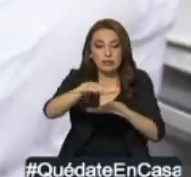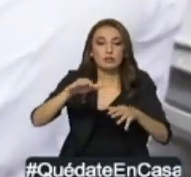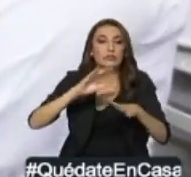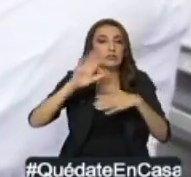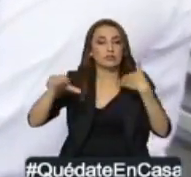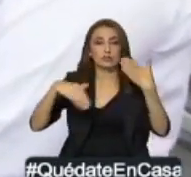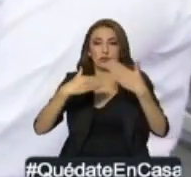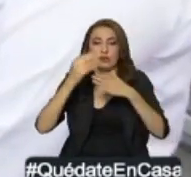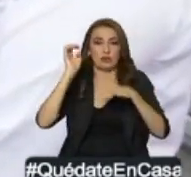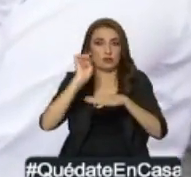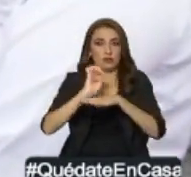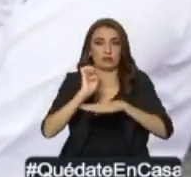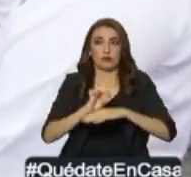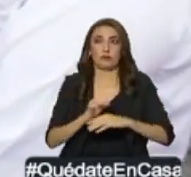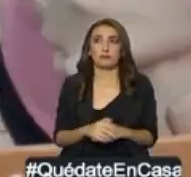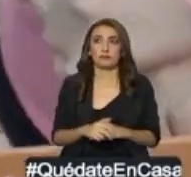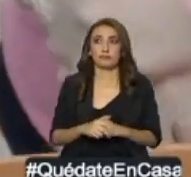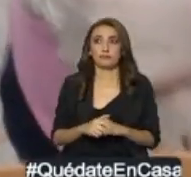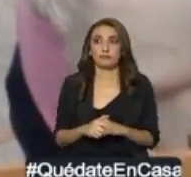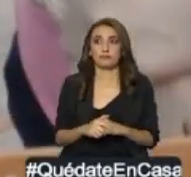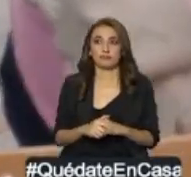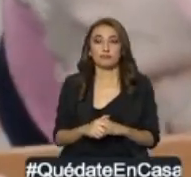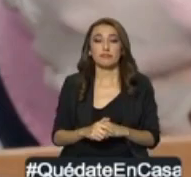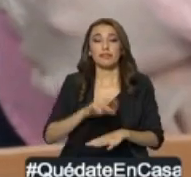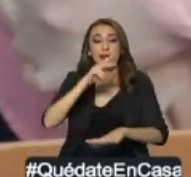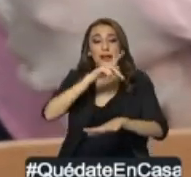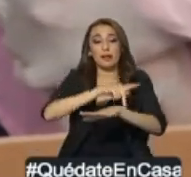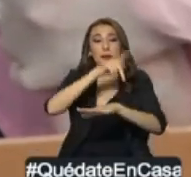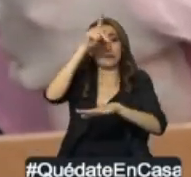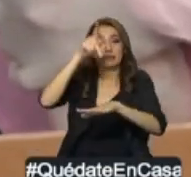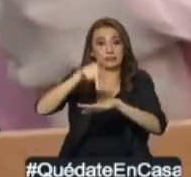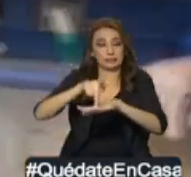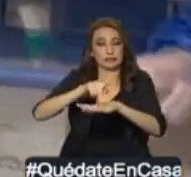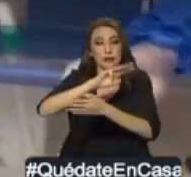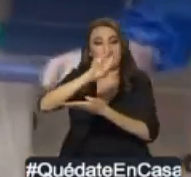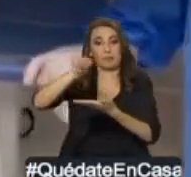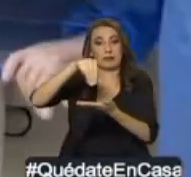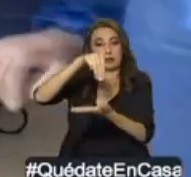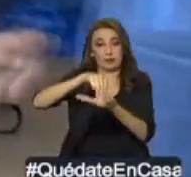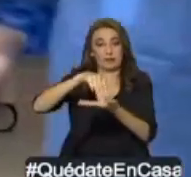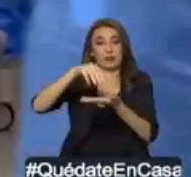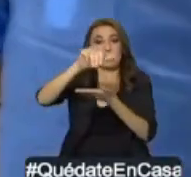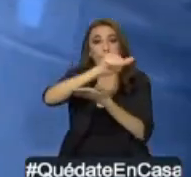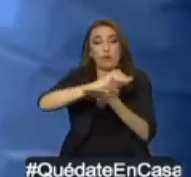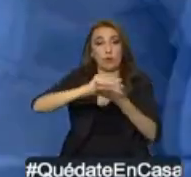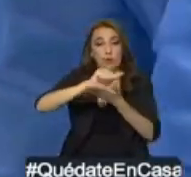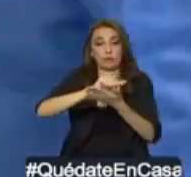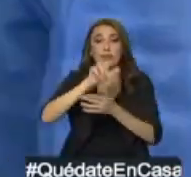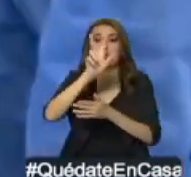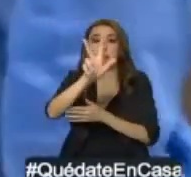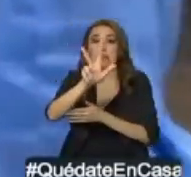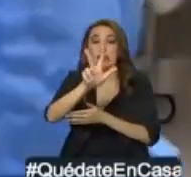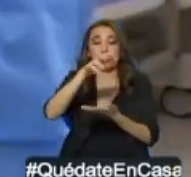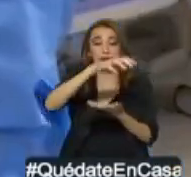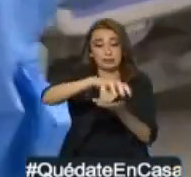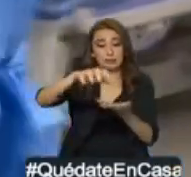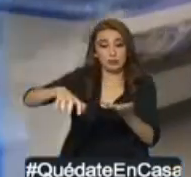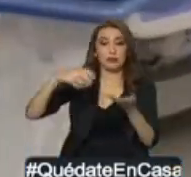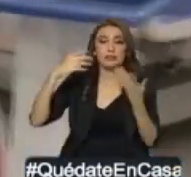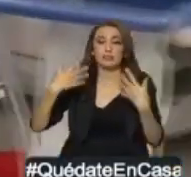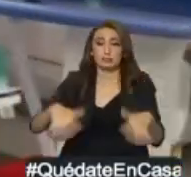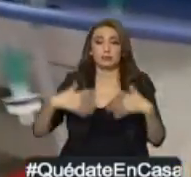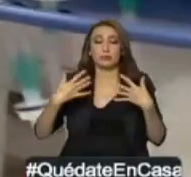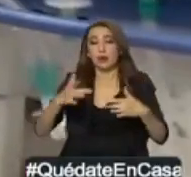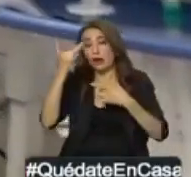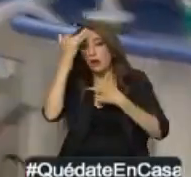de todo el país en pichincha manabí y azuay provincias en las que el nombre de casos confirmados y